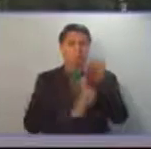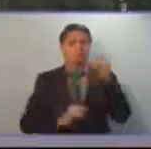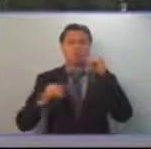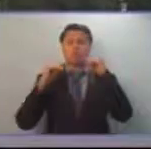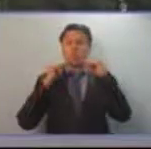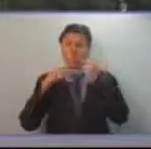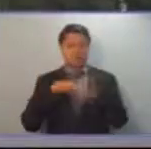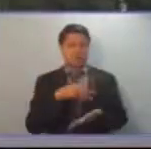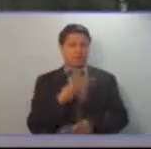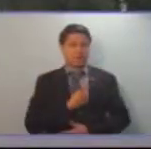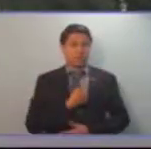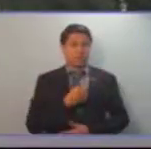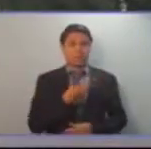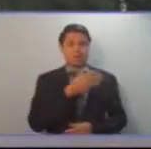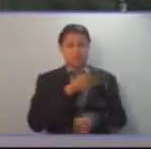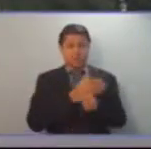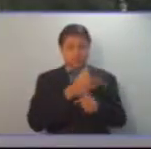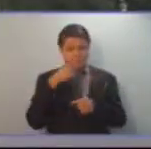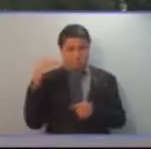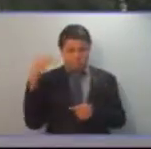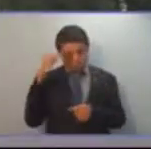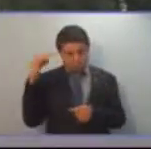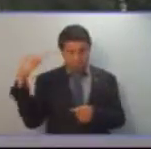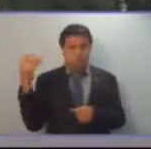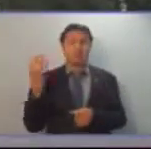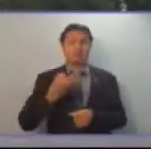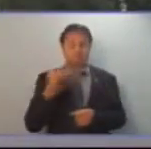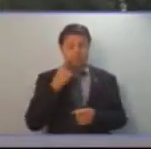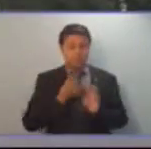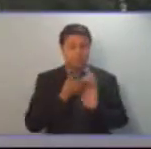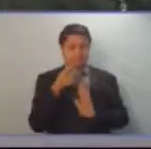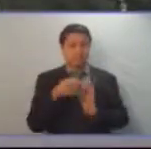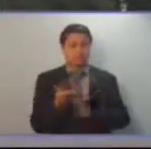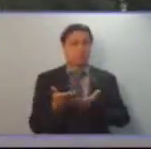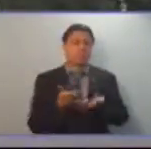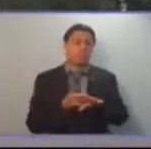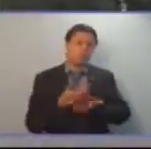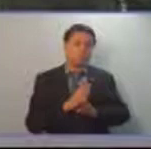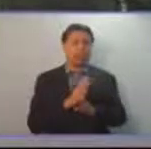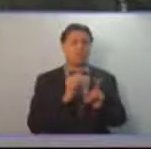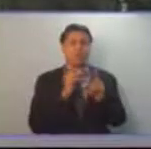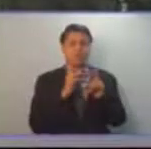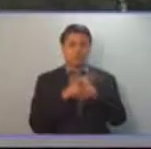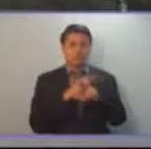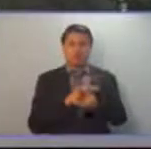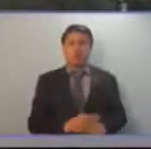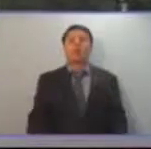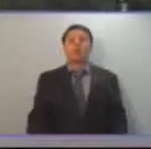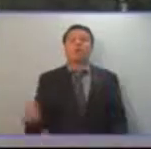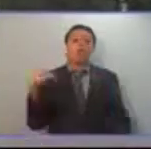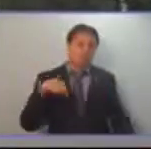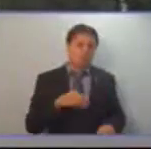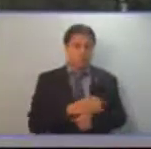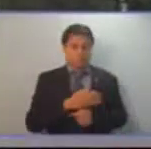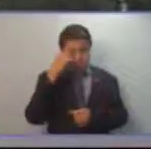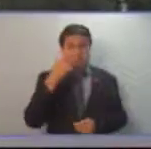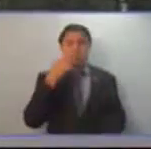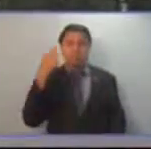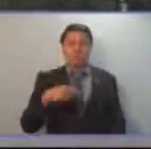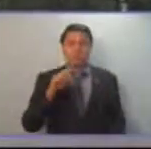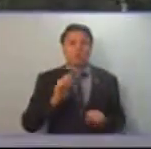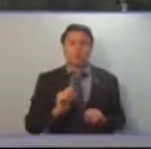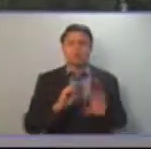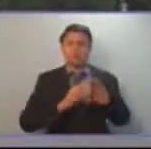democracia interna, y entonces desarrollamos esta parte mediante una reforma. Ahora los partidos están obligados a crear